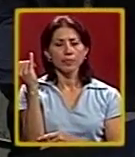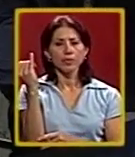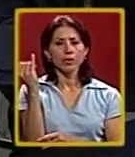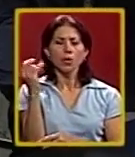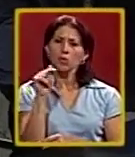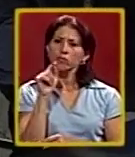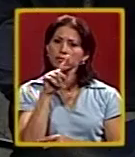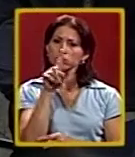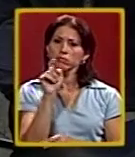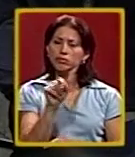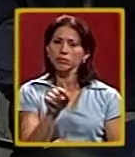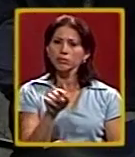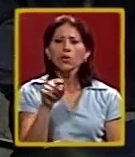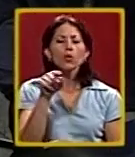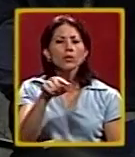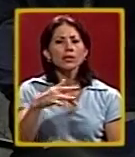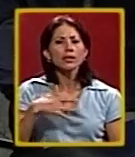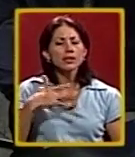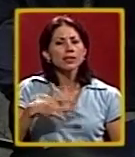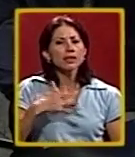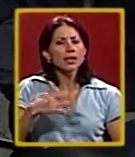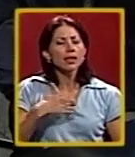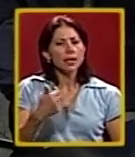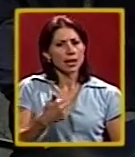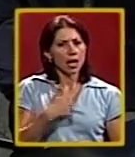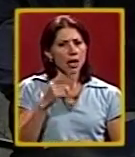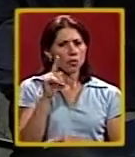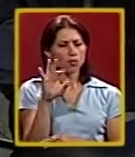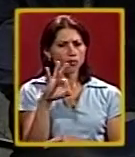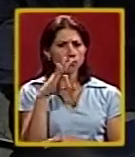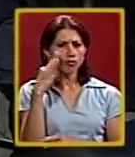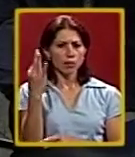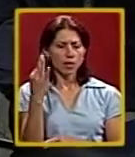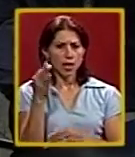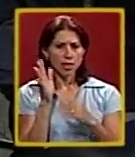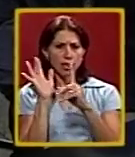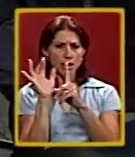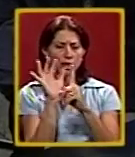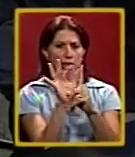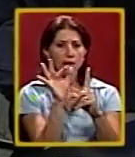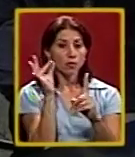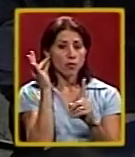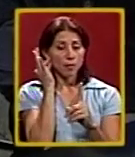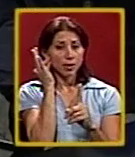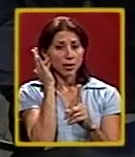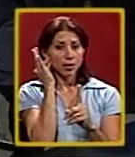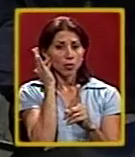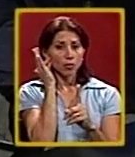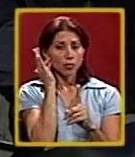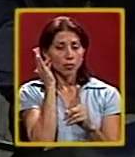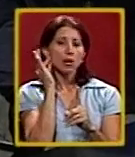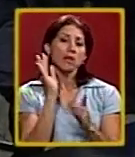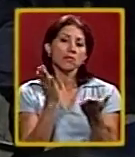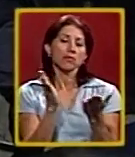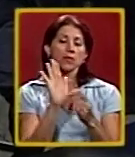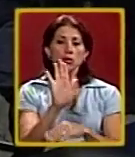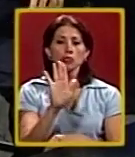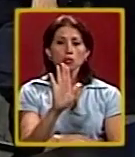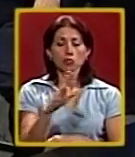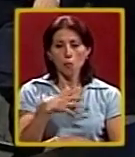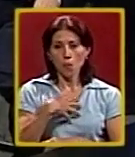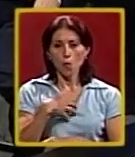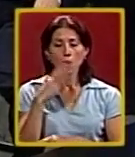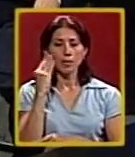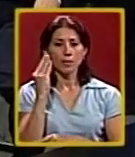¿siente usted que hay un estilo de liderazgo femenino, tanto de su propia experiencia personal como de